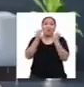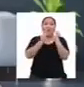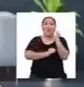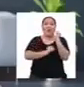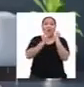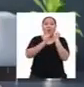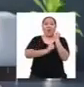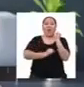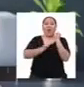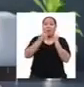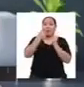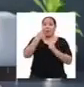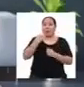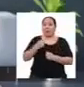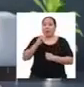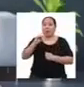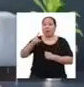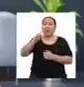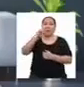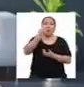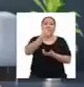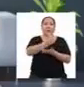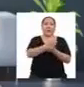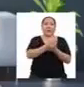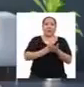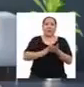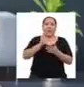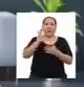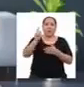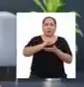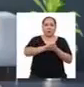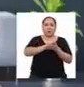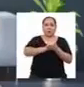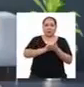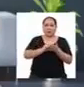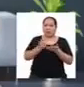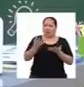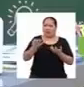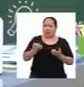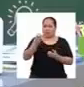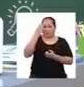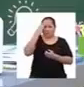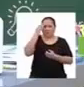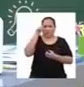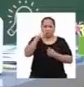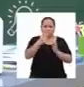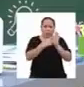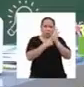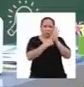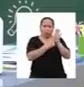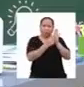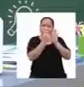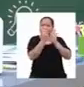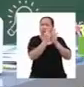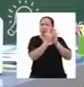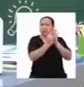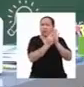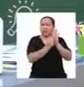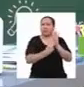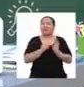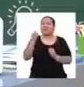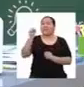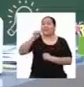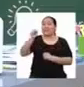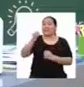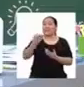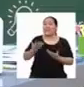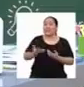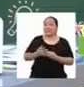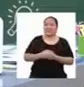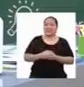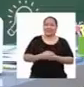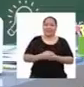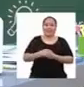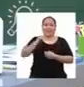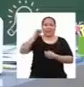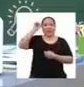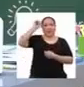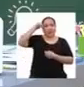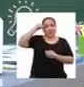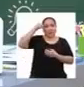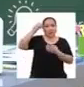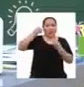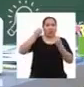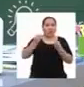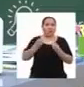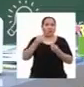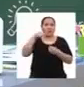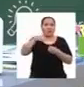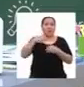con la primera versión de su texto y quería saber si le podrías dar una mirada. Por supuesto, Yare. ¿Recuerdan cómo se